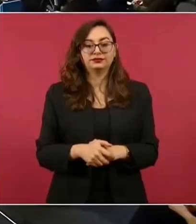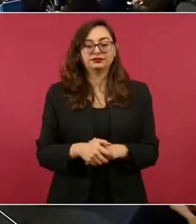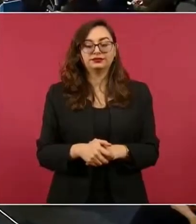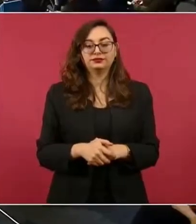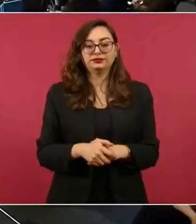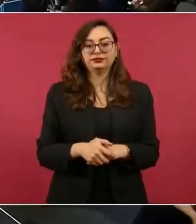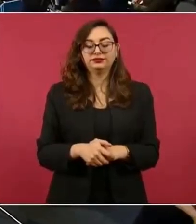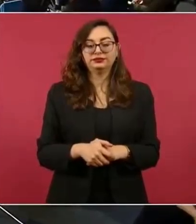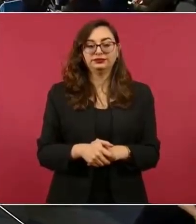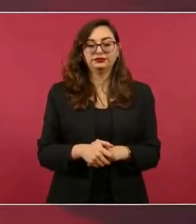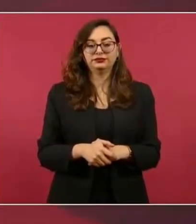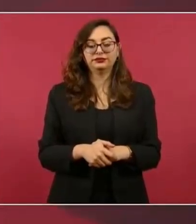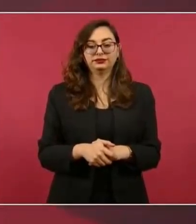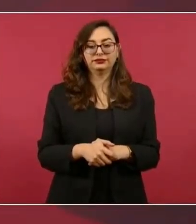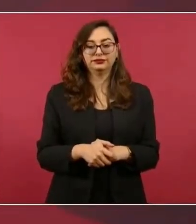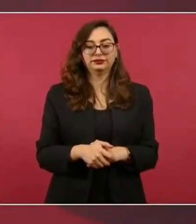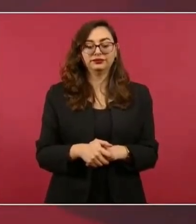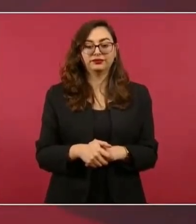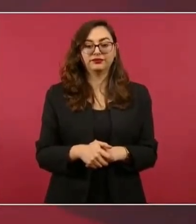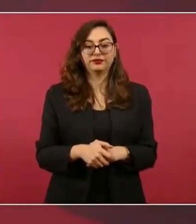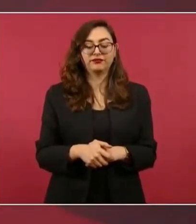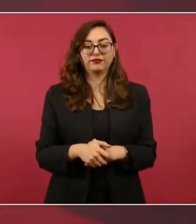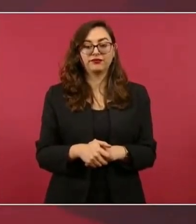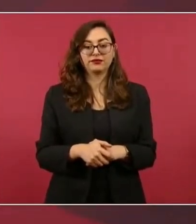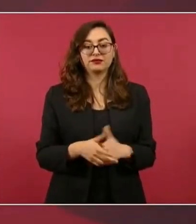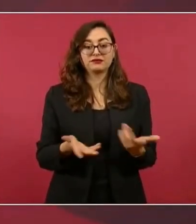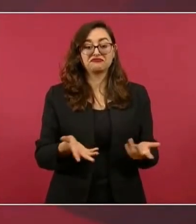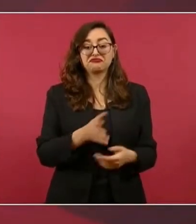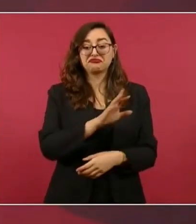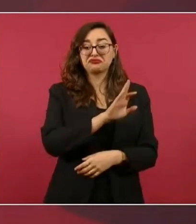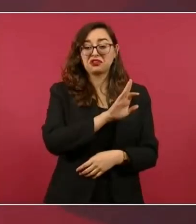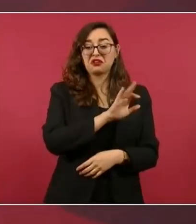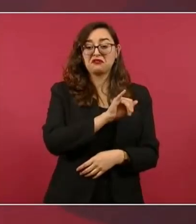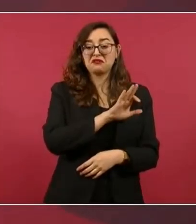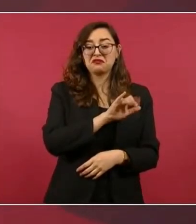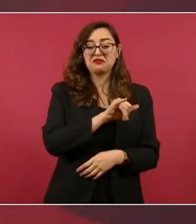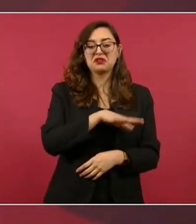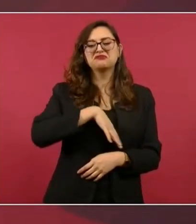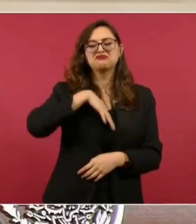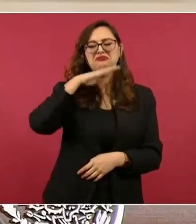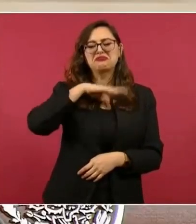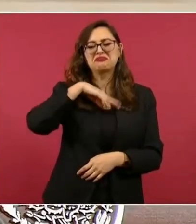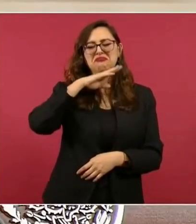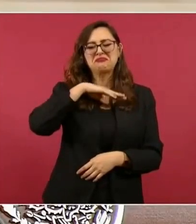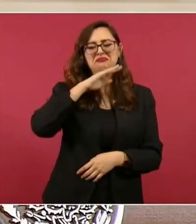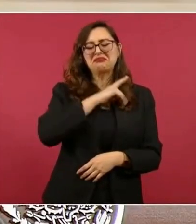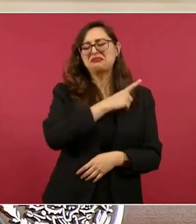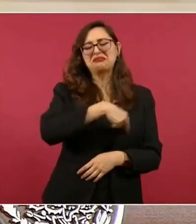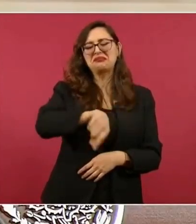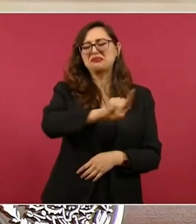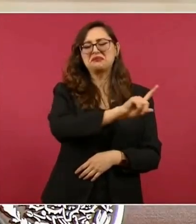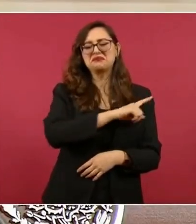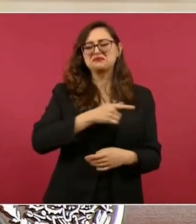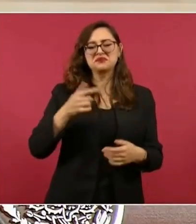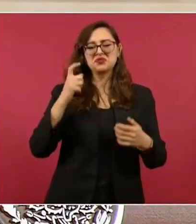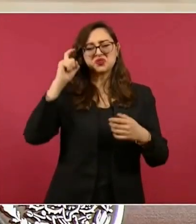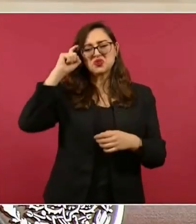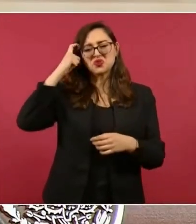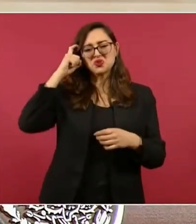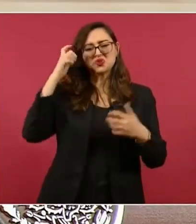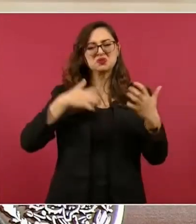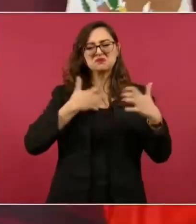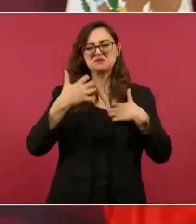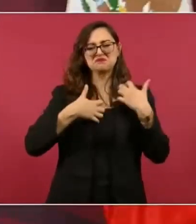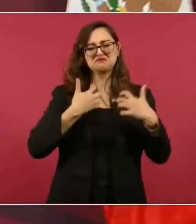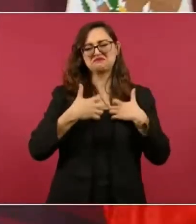Los que más coraje les dan no son a los fifís, sino a los aspirantes a fifís, porque no cualquiera es